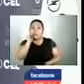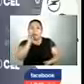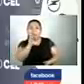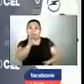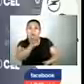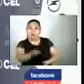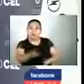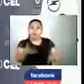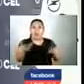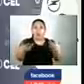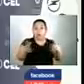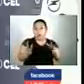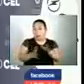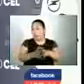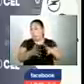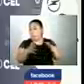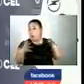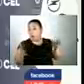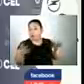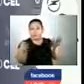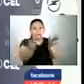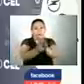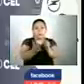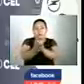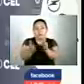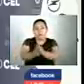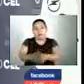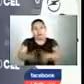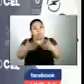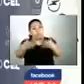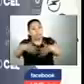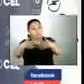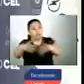diga que una montaña se movió. Eso no va a suceder en la planta de biogas.